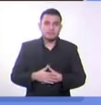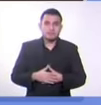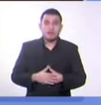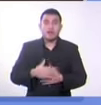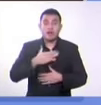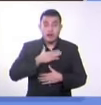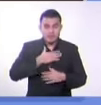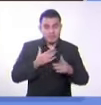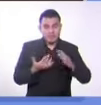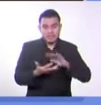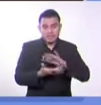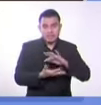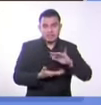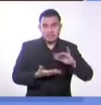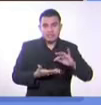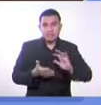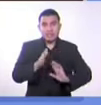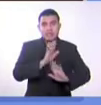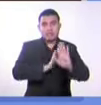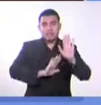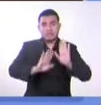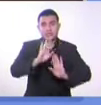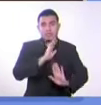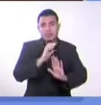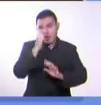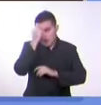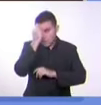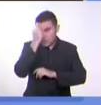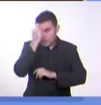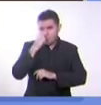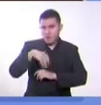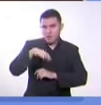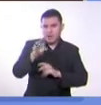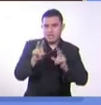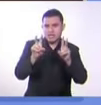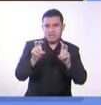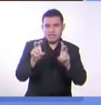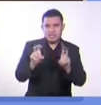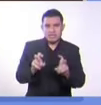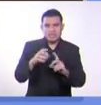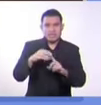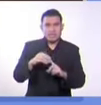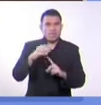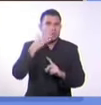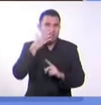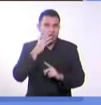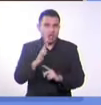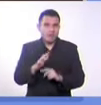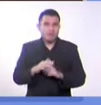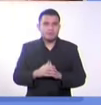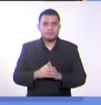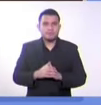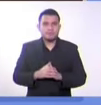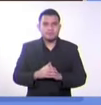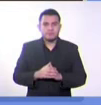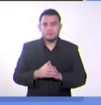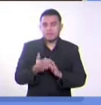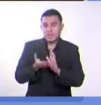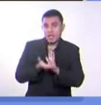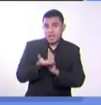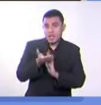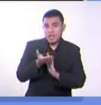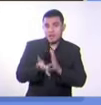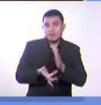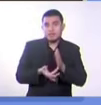porque me ayudan a conocer un poco más sobre los temas en específico, como por ejemplo avances